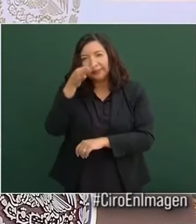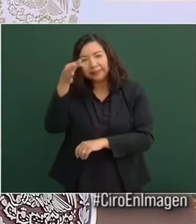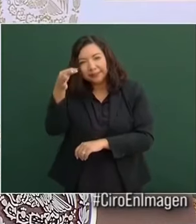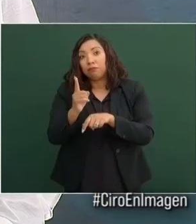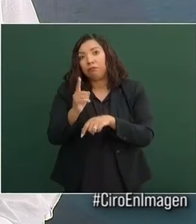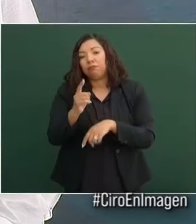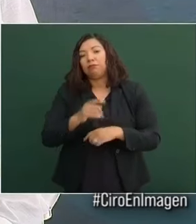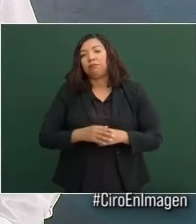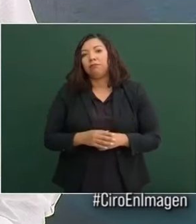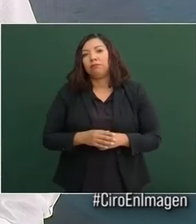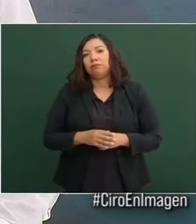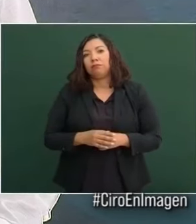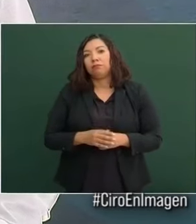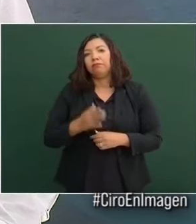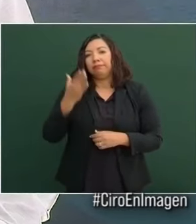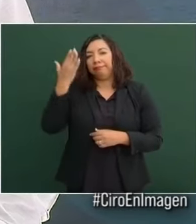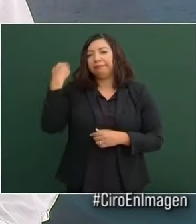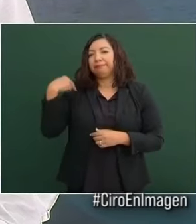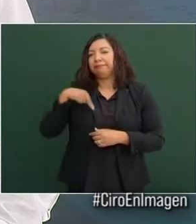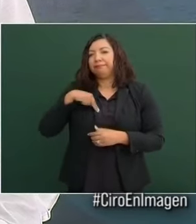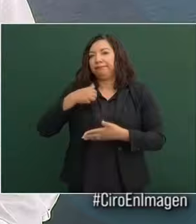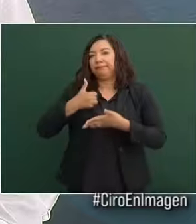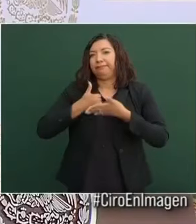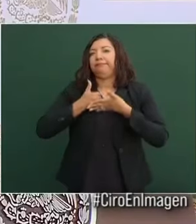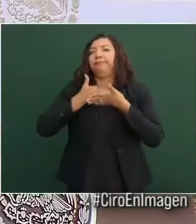ayudamos, y él lo sabe,